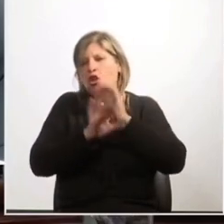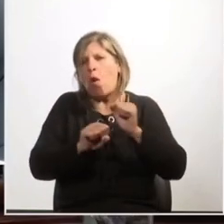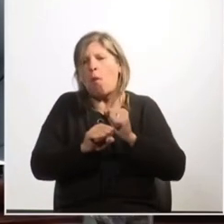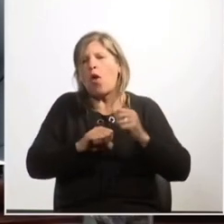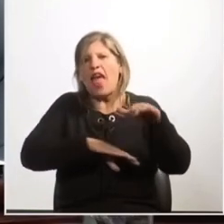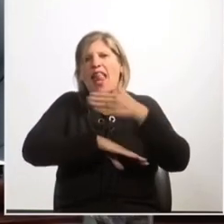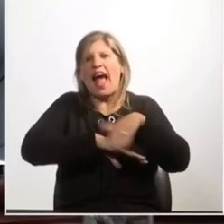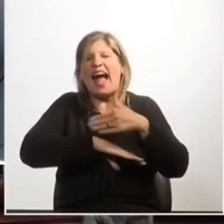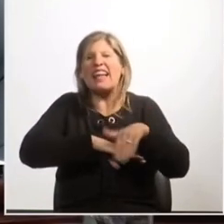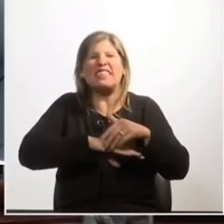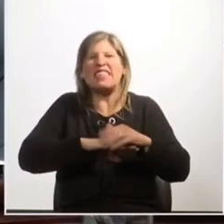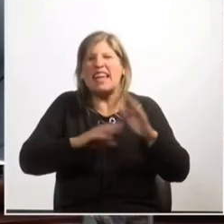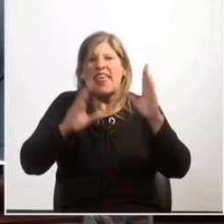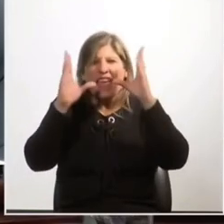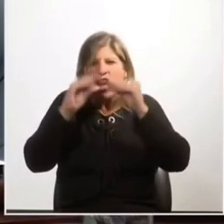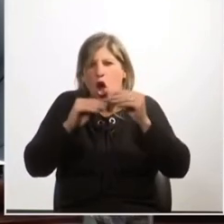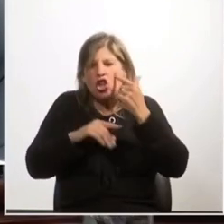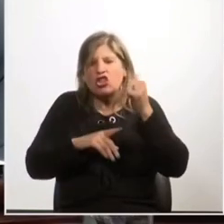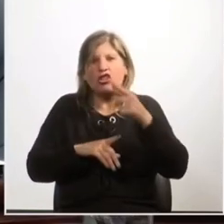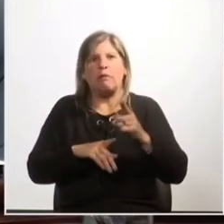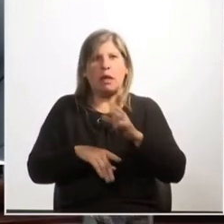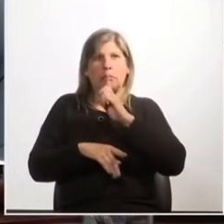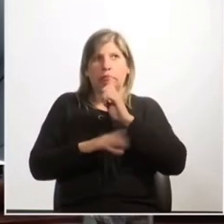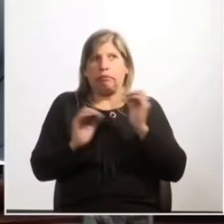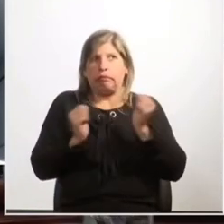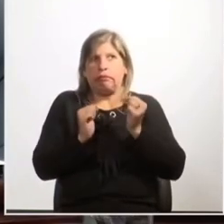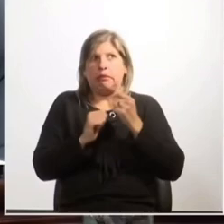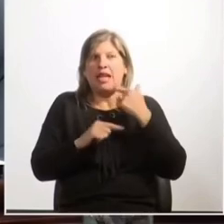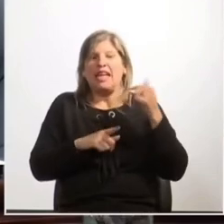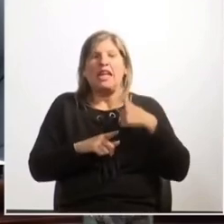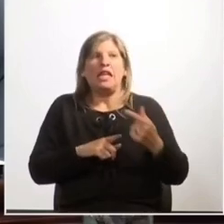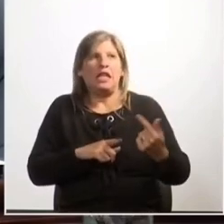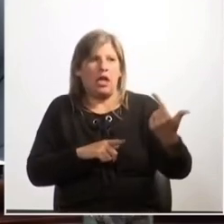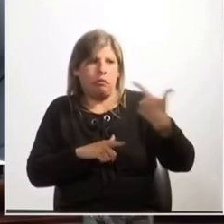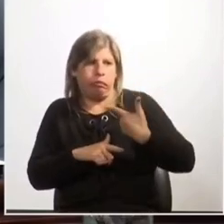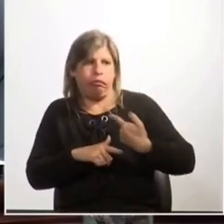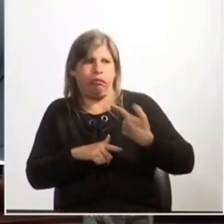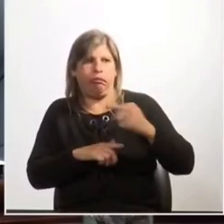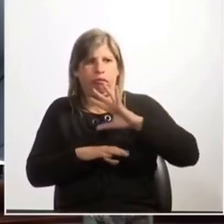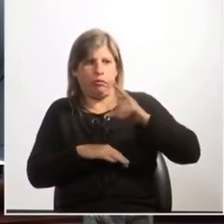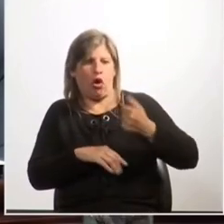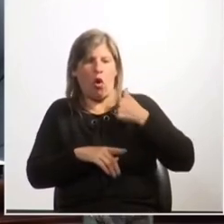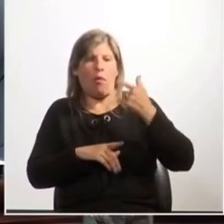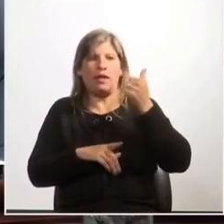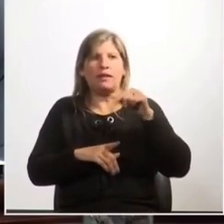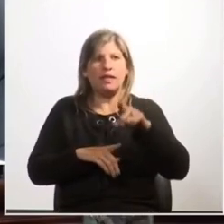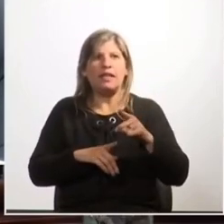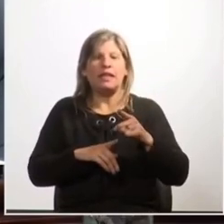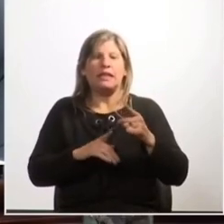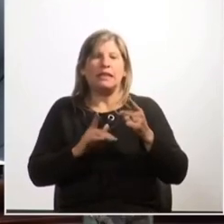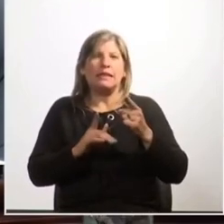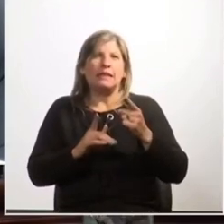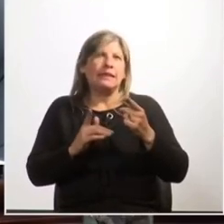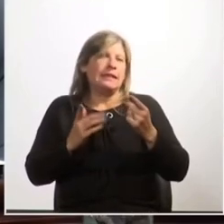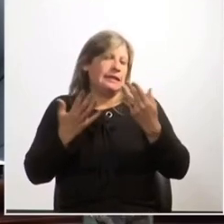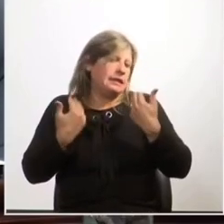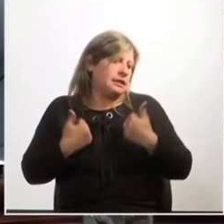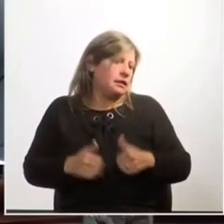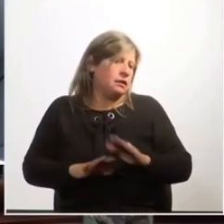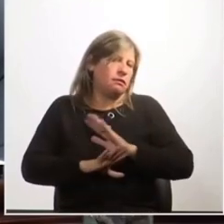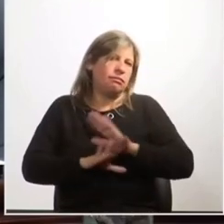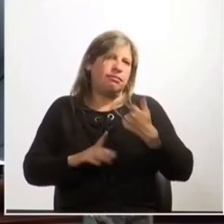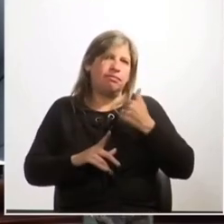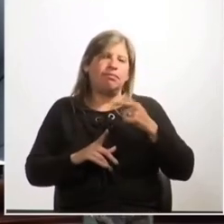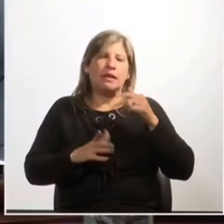en la noche, callar por miedo, padecer rapiñas y copamientos y estar tristemente en el centro de